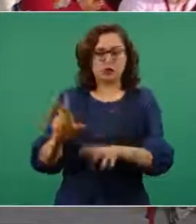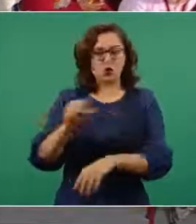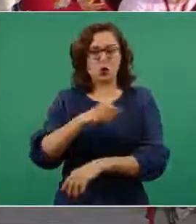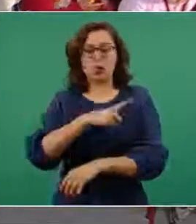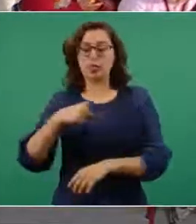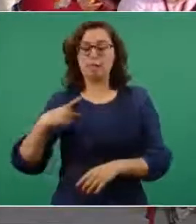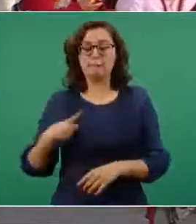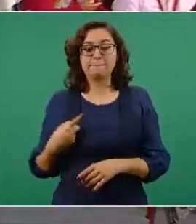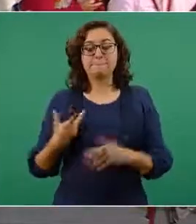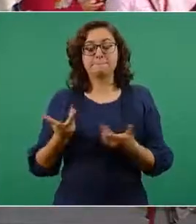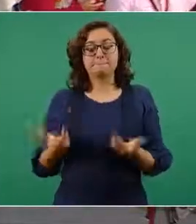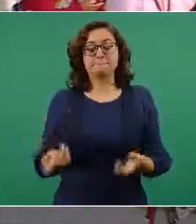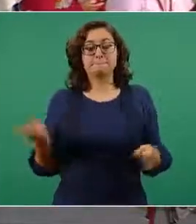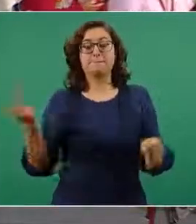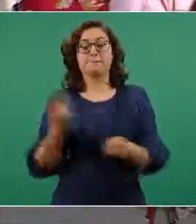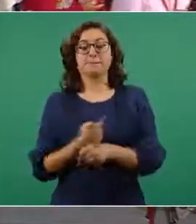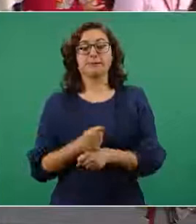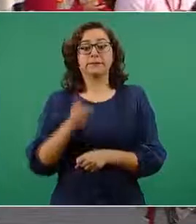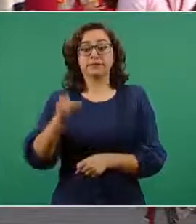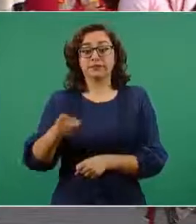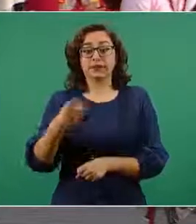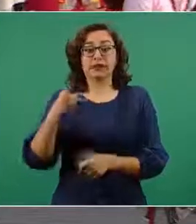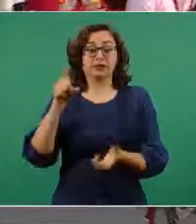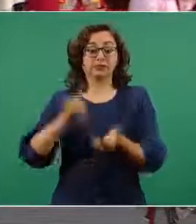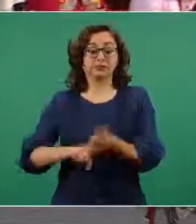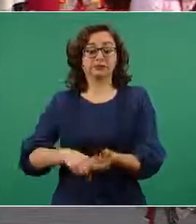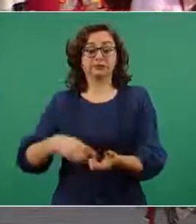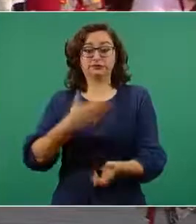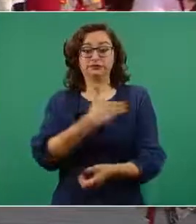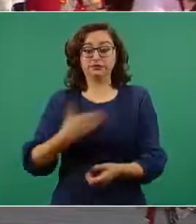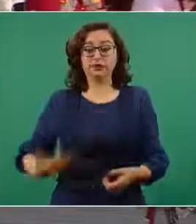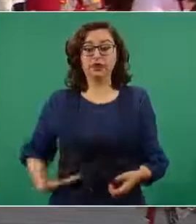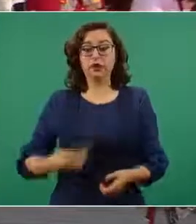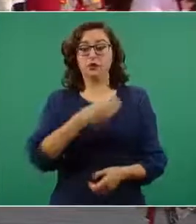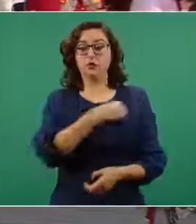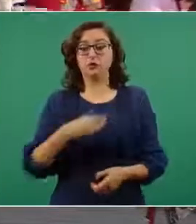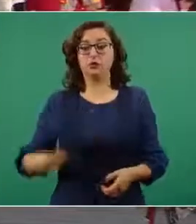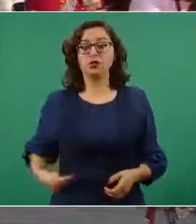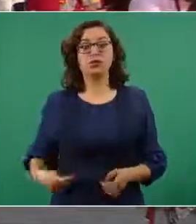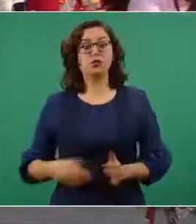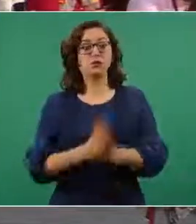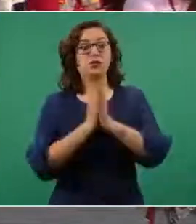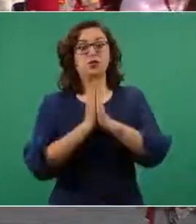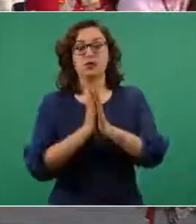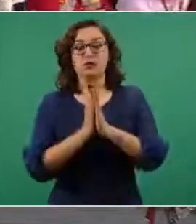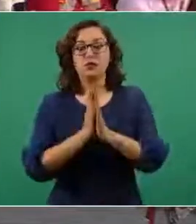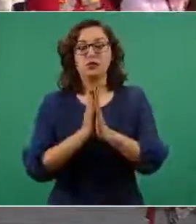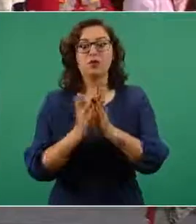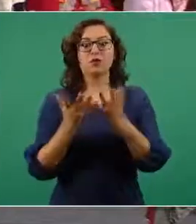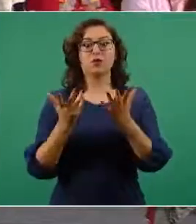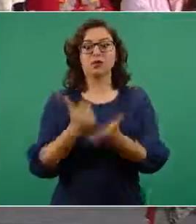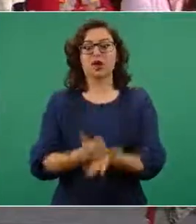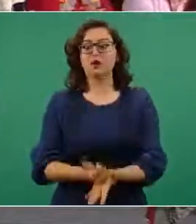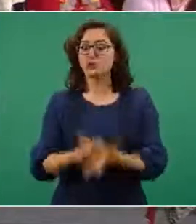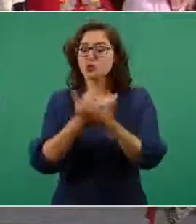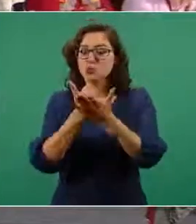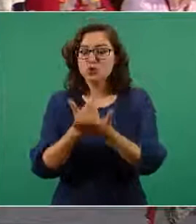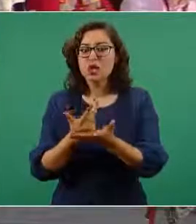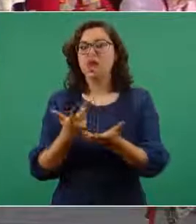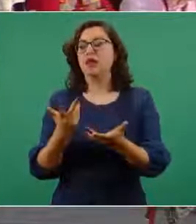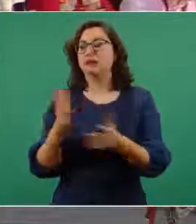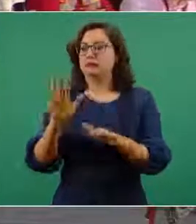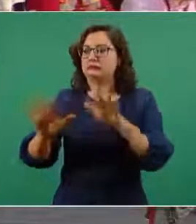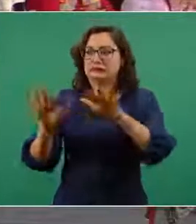Y vemos al presidente municipal y a gente de ahí desesperada pidiéndole a su población que no